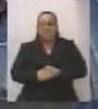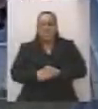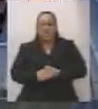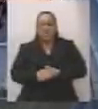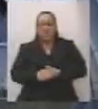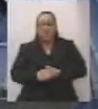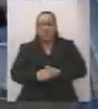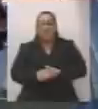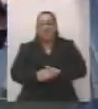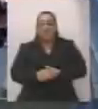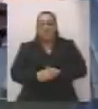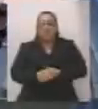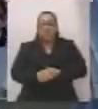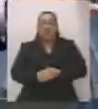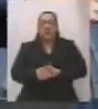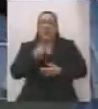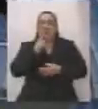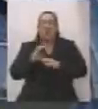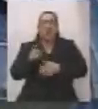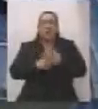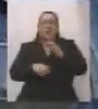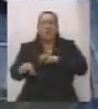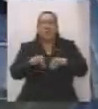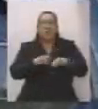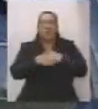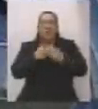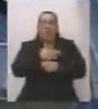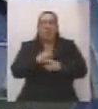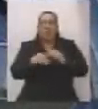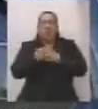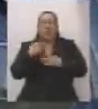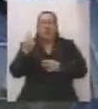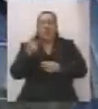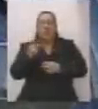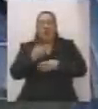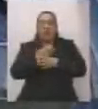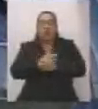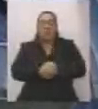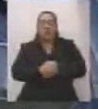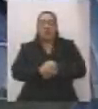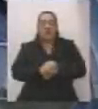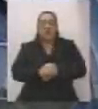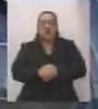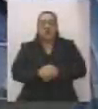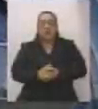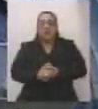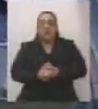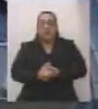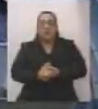actuar de manera que se distribuya los beneficios de la globalización de una manera más equitativa